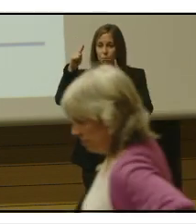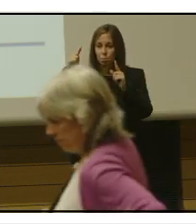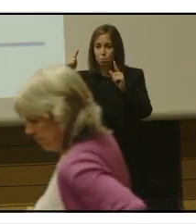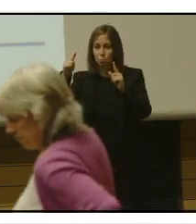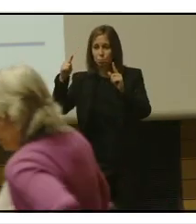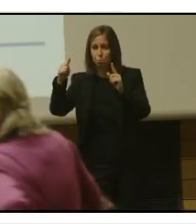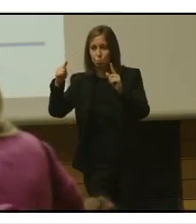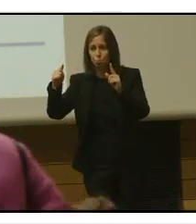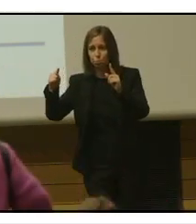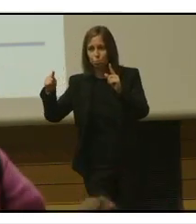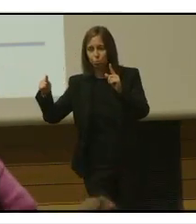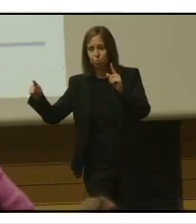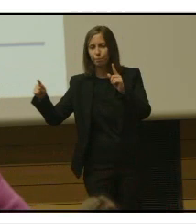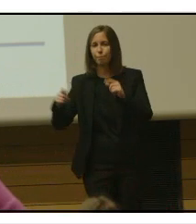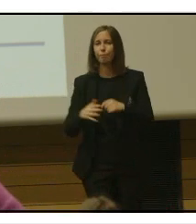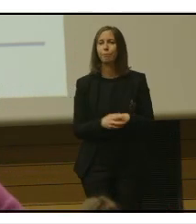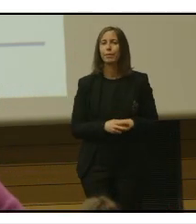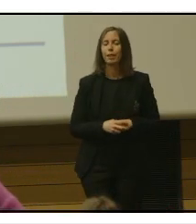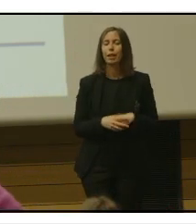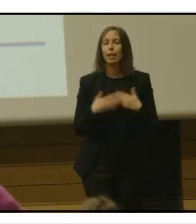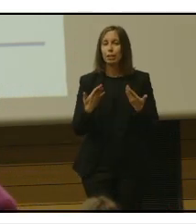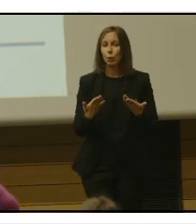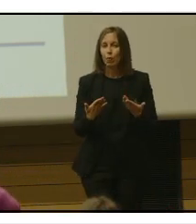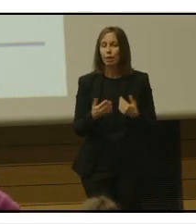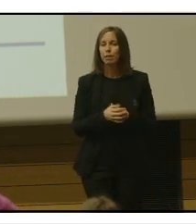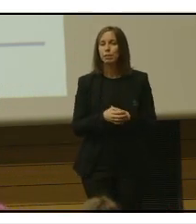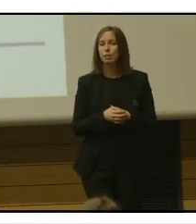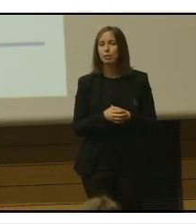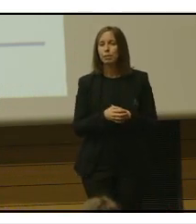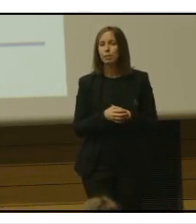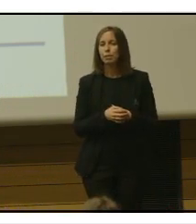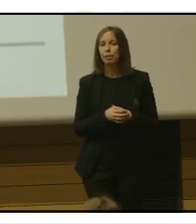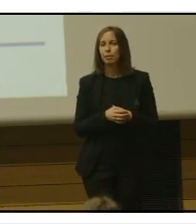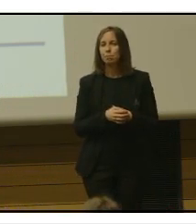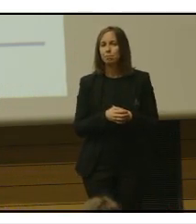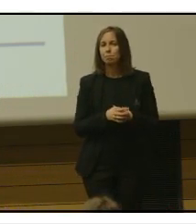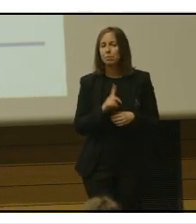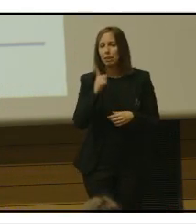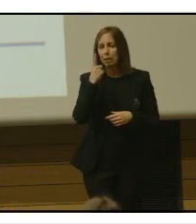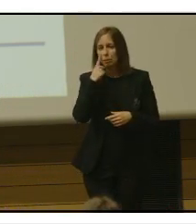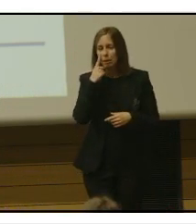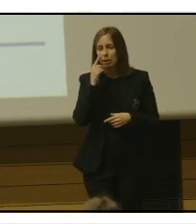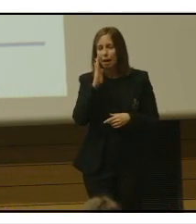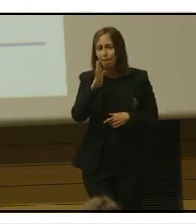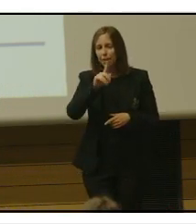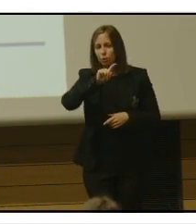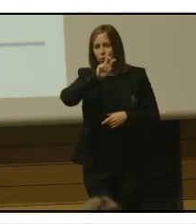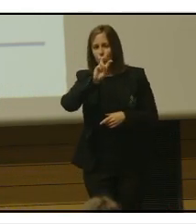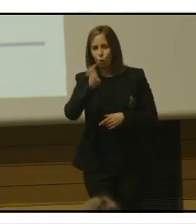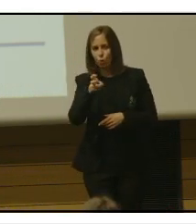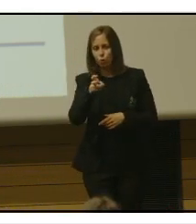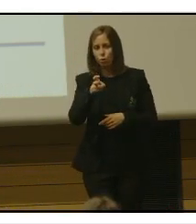continúa disminuyendo. Por eso, bueno, pues se empiezan a fijar en otros efectos que pueda tener el humo de